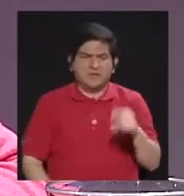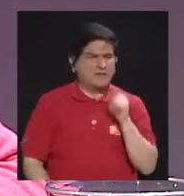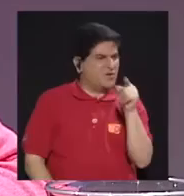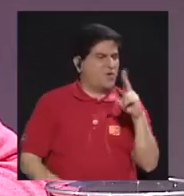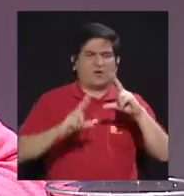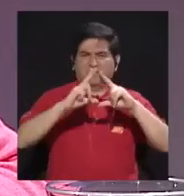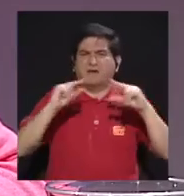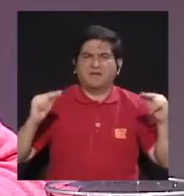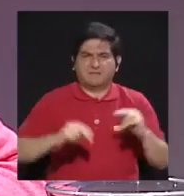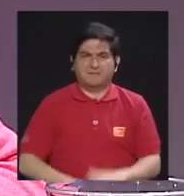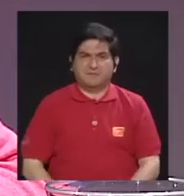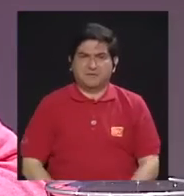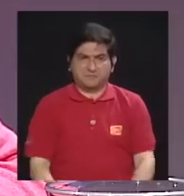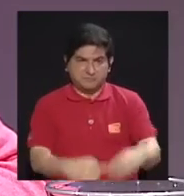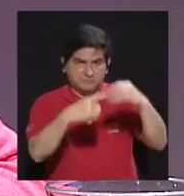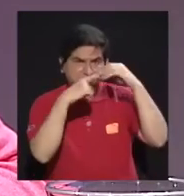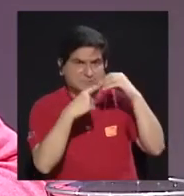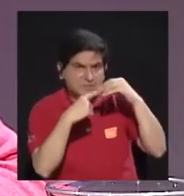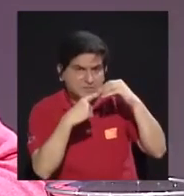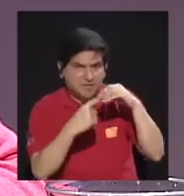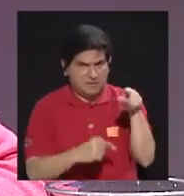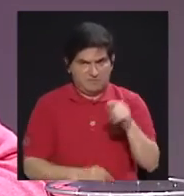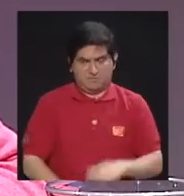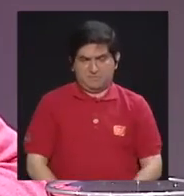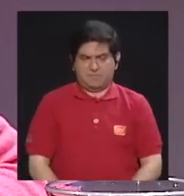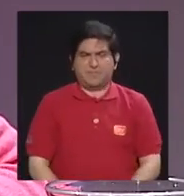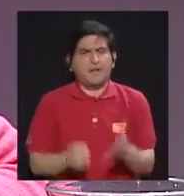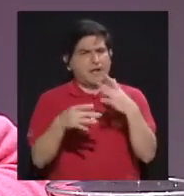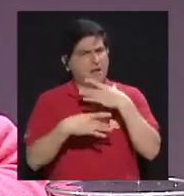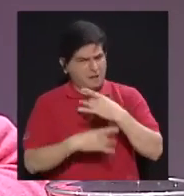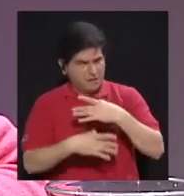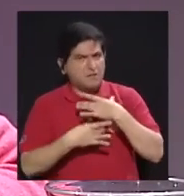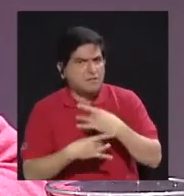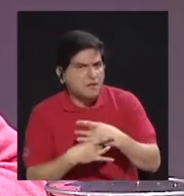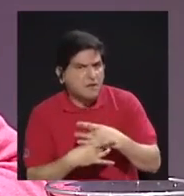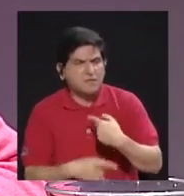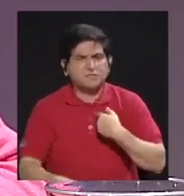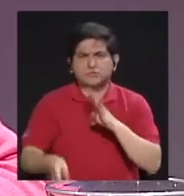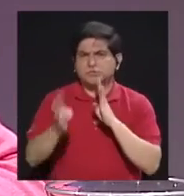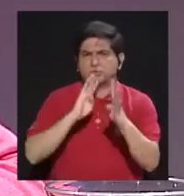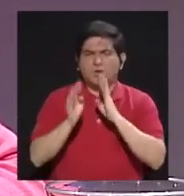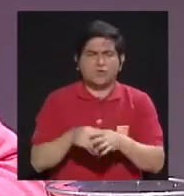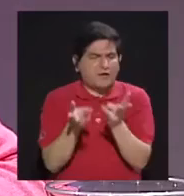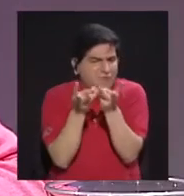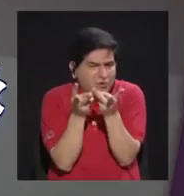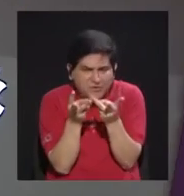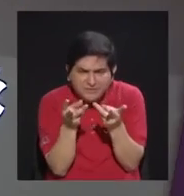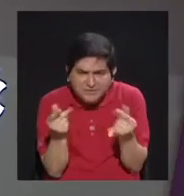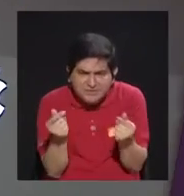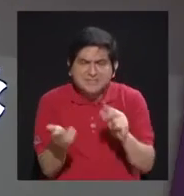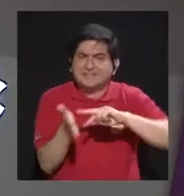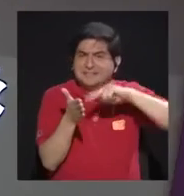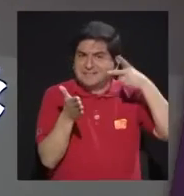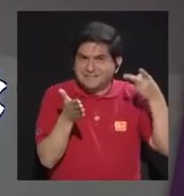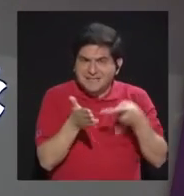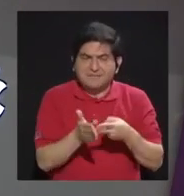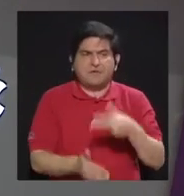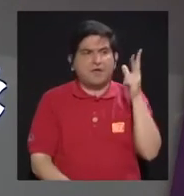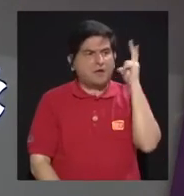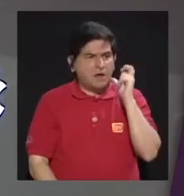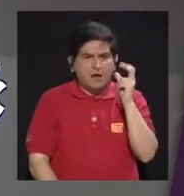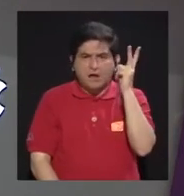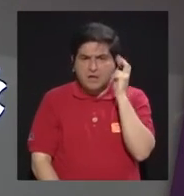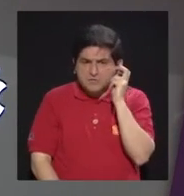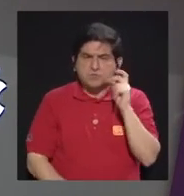Nicaragua, fundamentalmente. Es interesante porque cuando hablo de deconstruir, para mí ha significado escuchar a